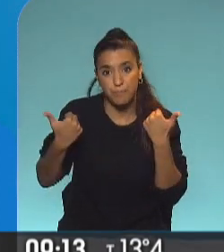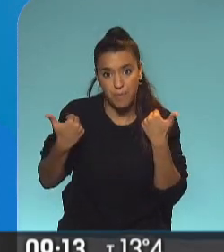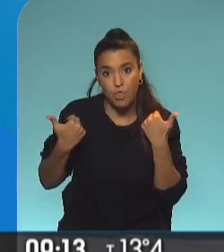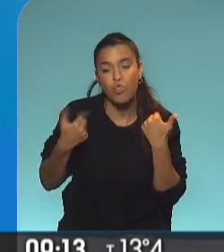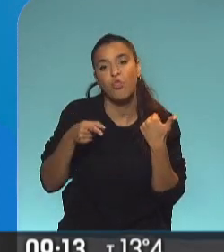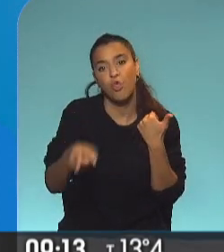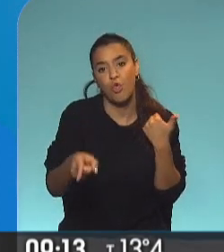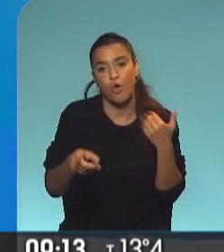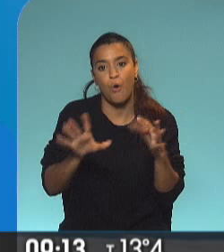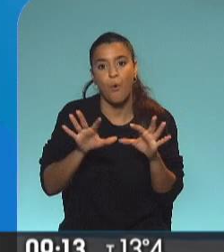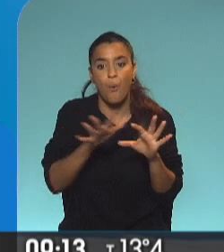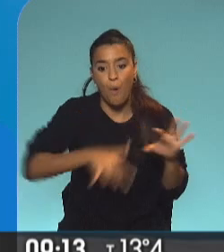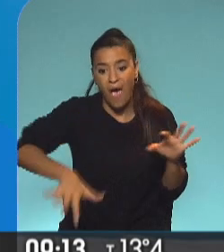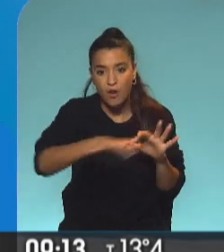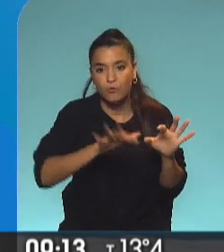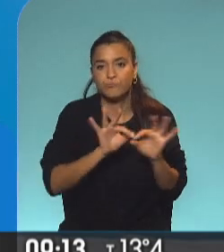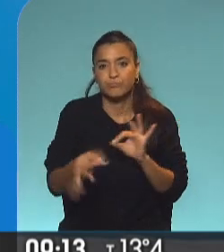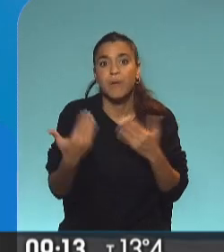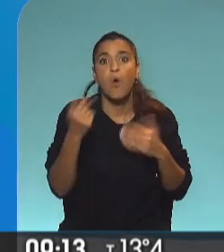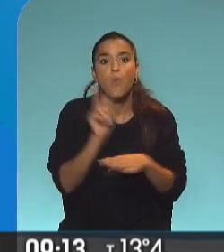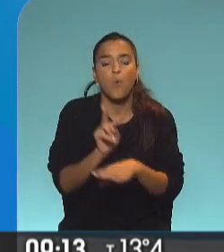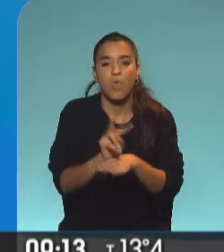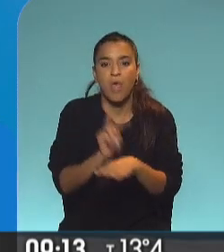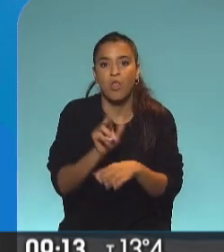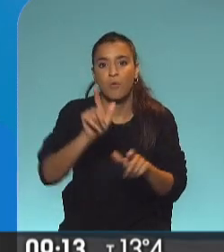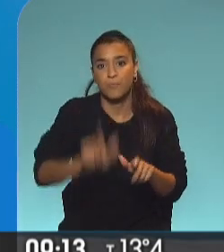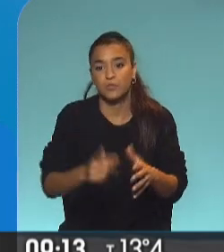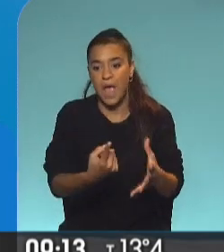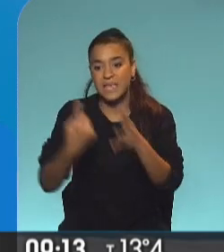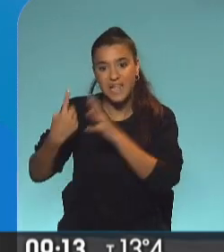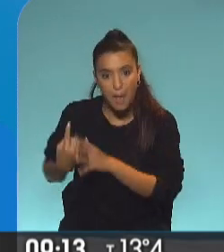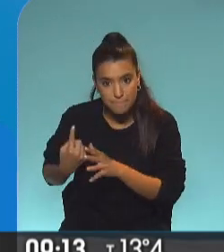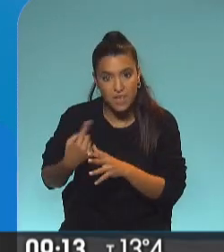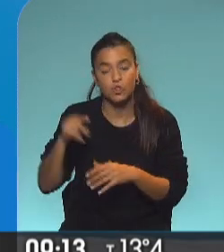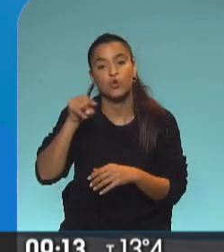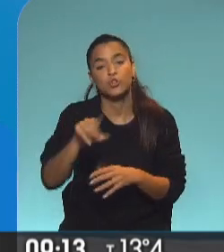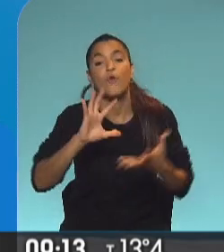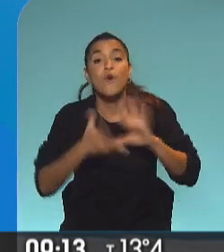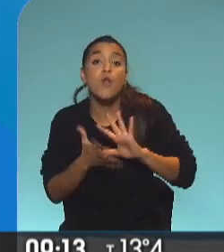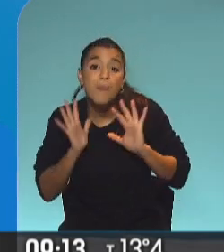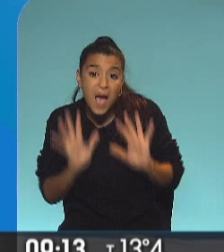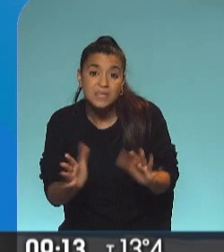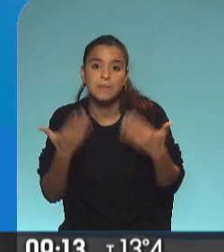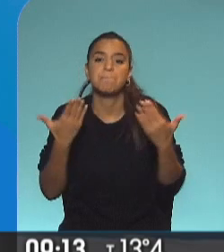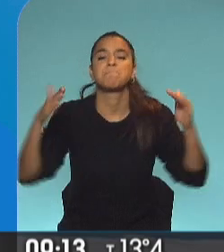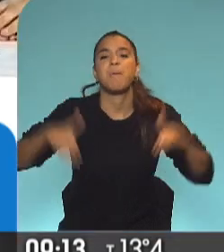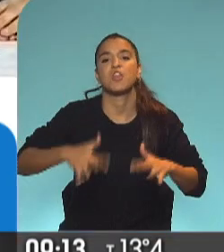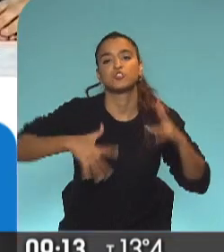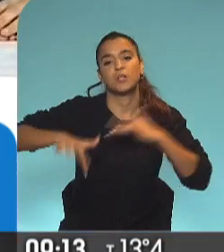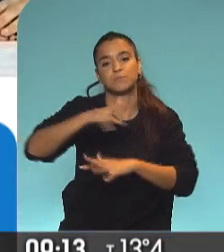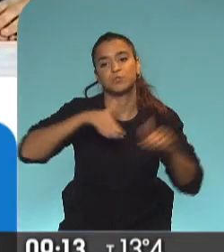posible y cerca del barrio, para el cuidado de esa persona y su aislamiento, que es la forma que tenemos de minimizar la